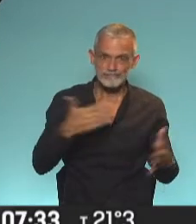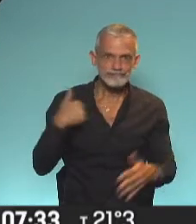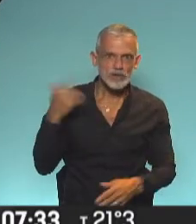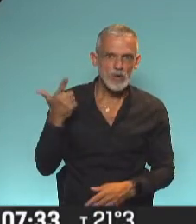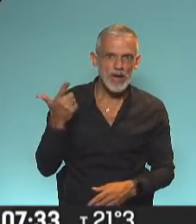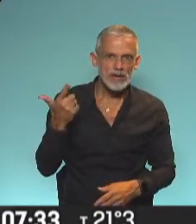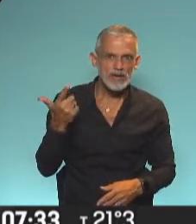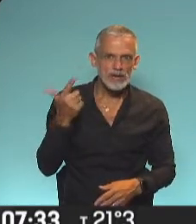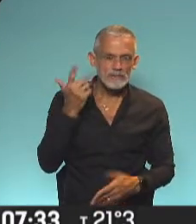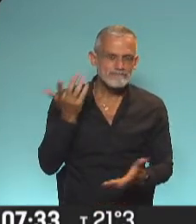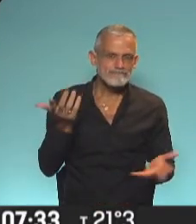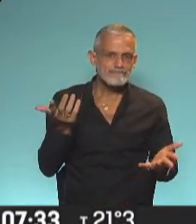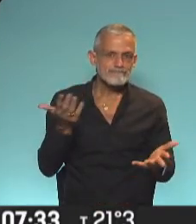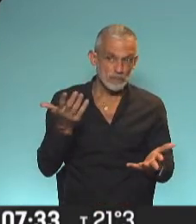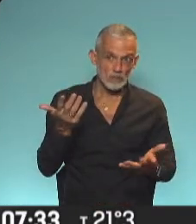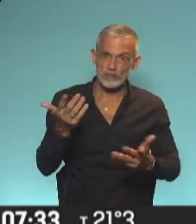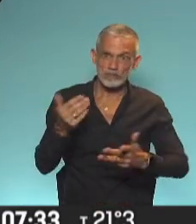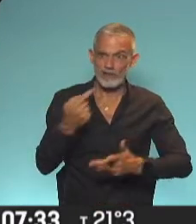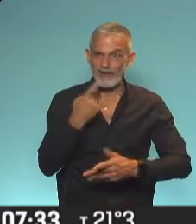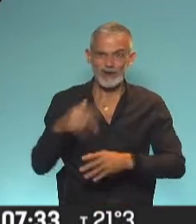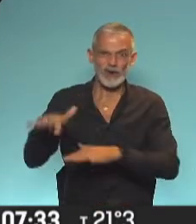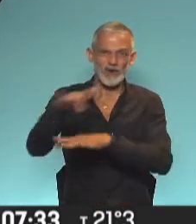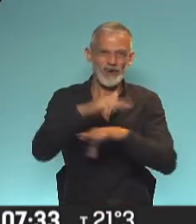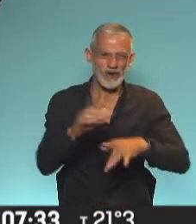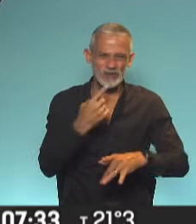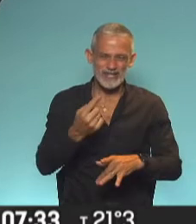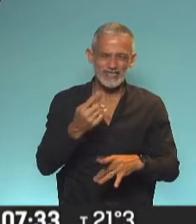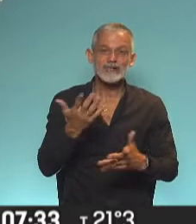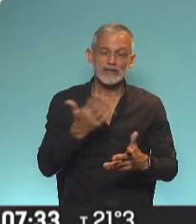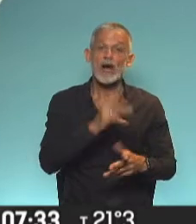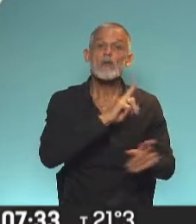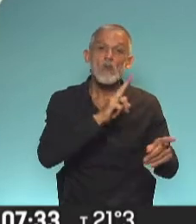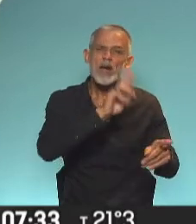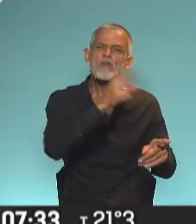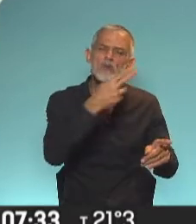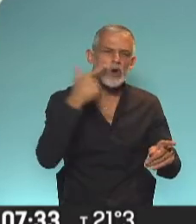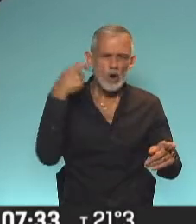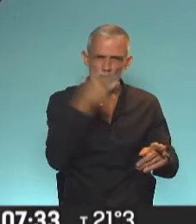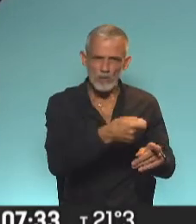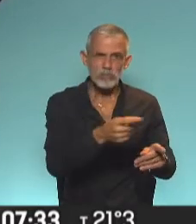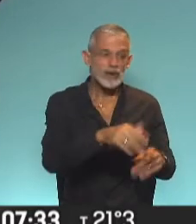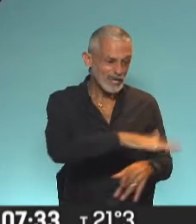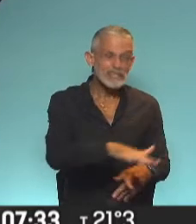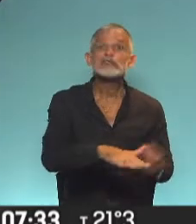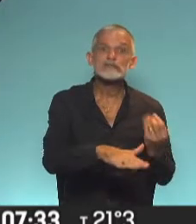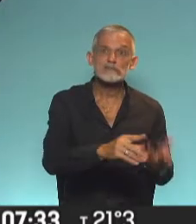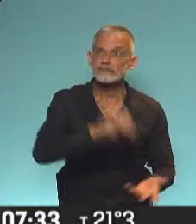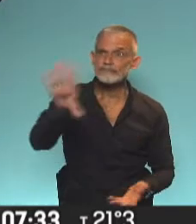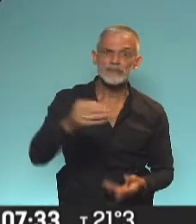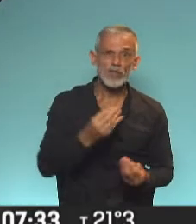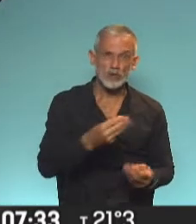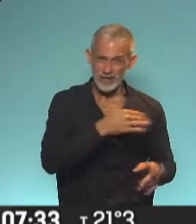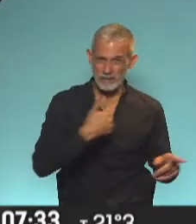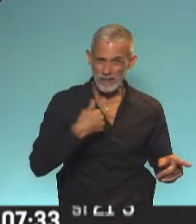algo de lo que no se habla mucho, ¿no? De las consecuencias y de los efectos de los femicidios. Y el destino de estos chicos, sobre todo, ¿no? A partir de que su mamá